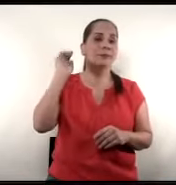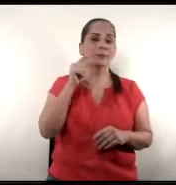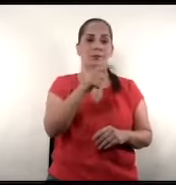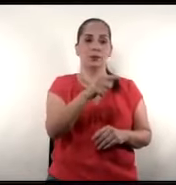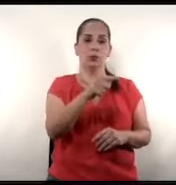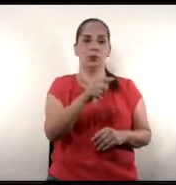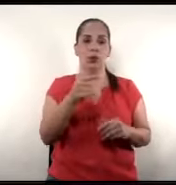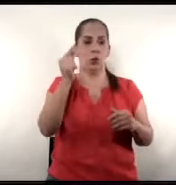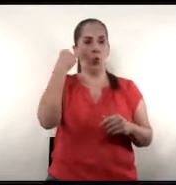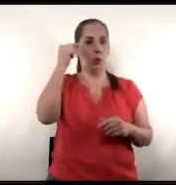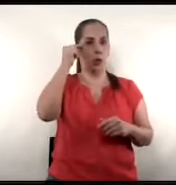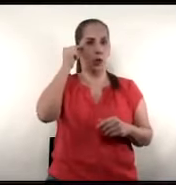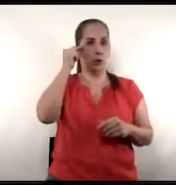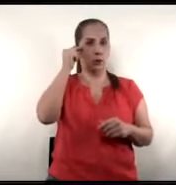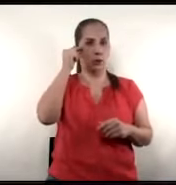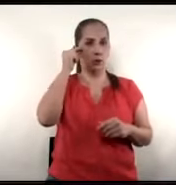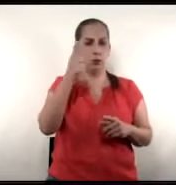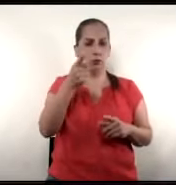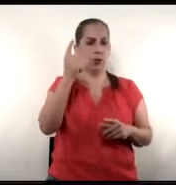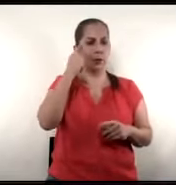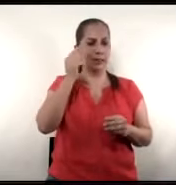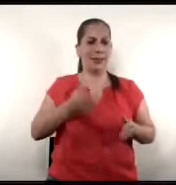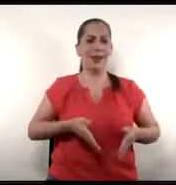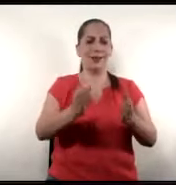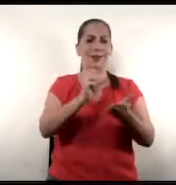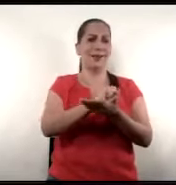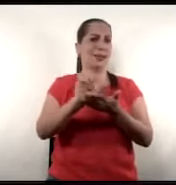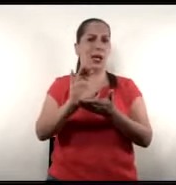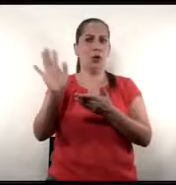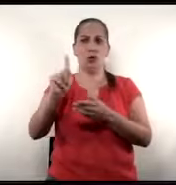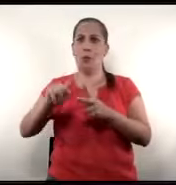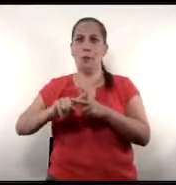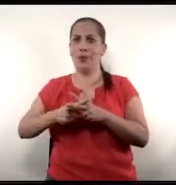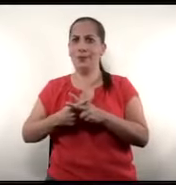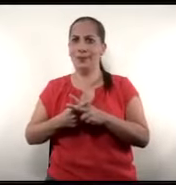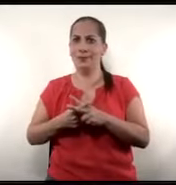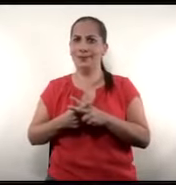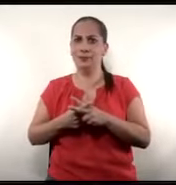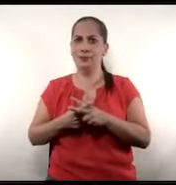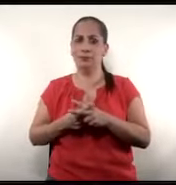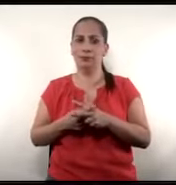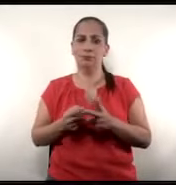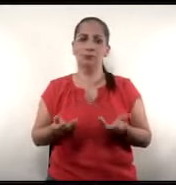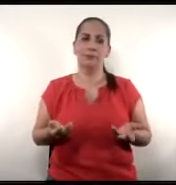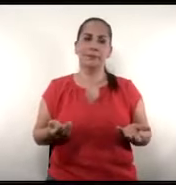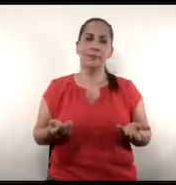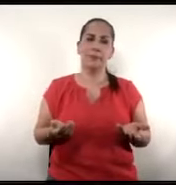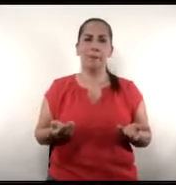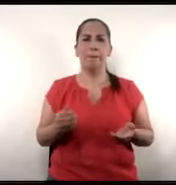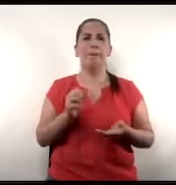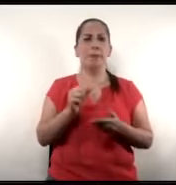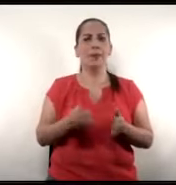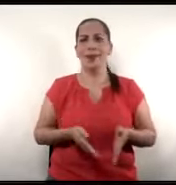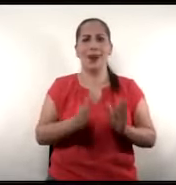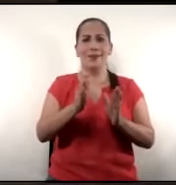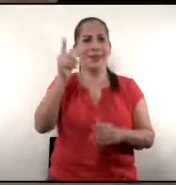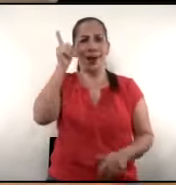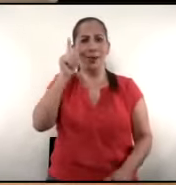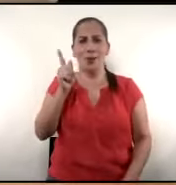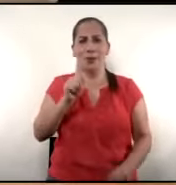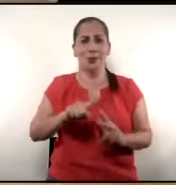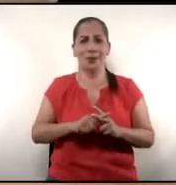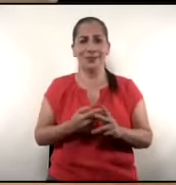si hubiera sido usted gobierno en su momento, la carretera San Carlos no arranca, no comienza. La carretera Limón no comienza.